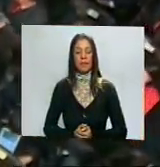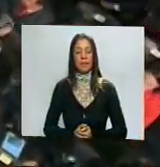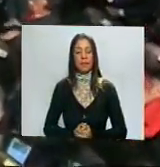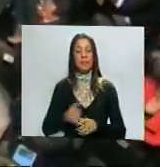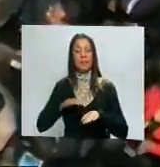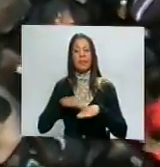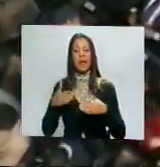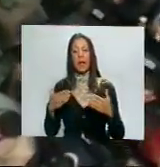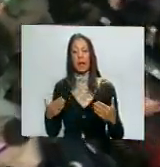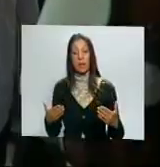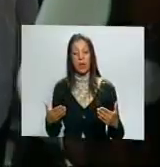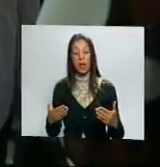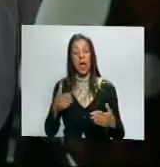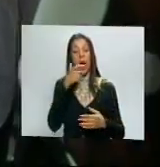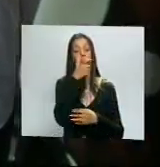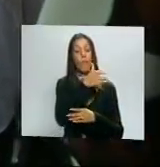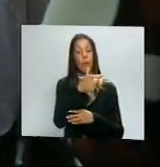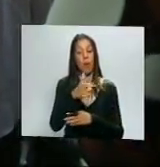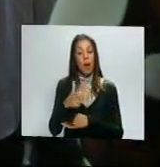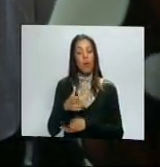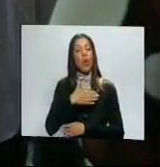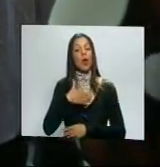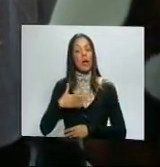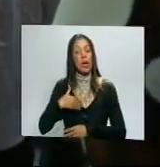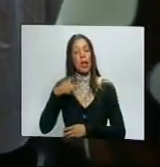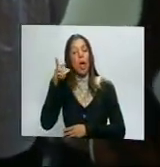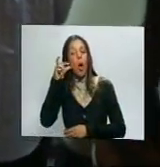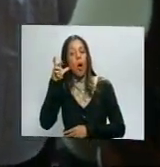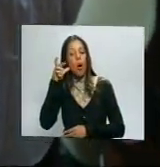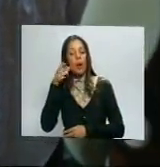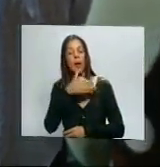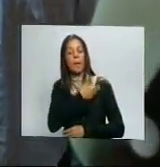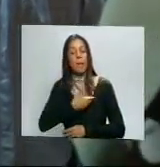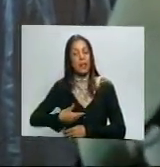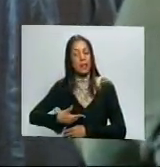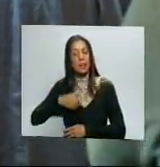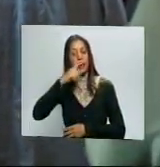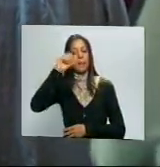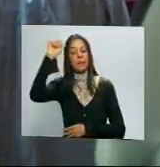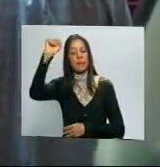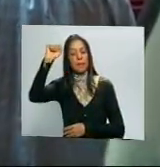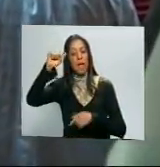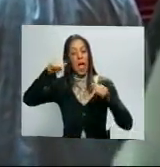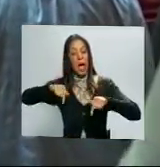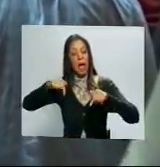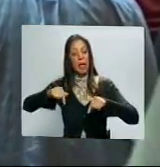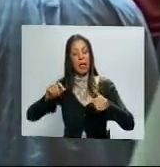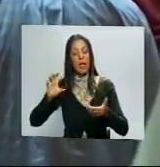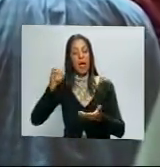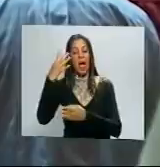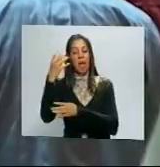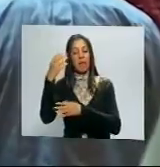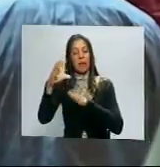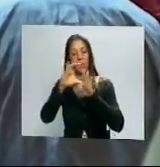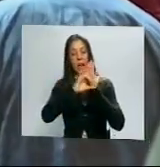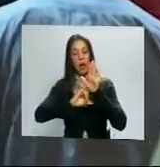Porque el pueblo quiere escuchar a su presidente y desde esta Asamblea Nacional originaria